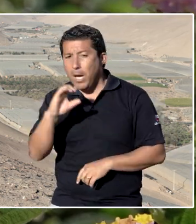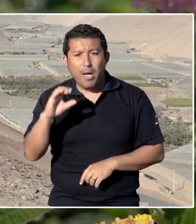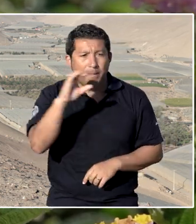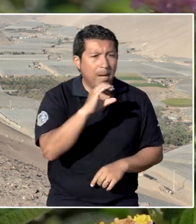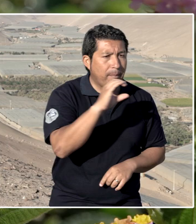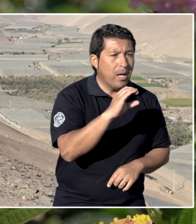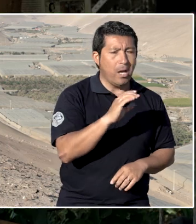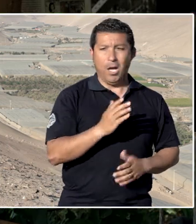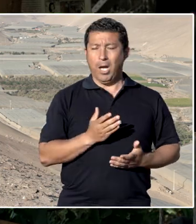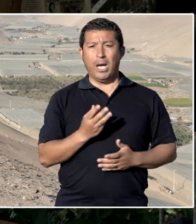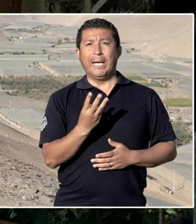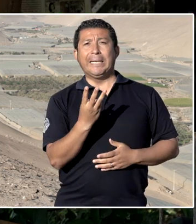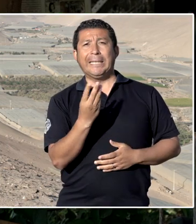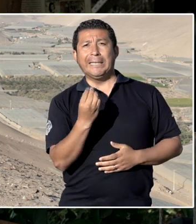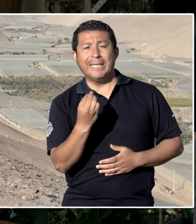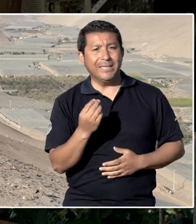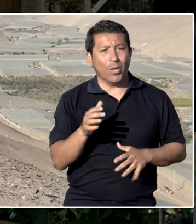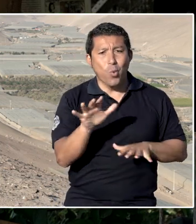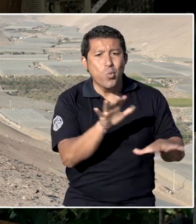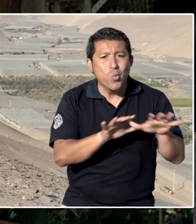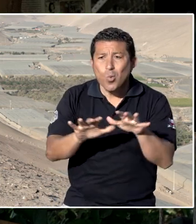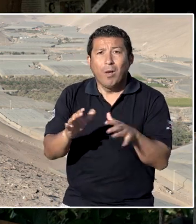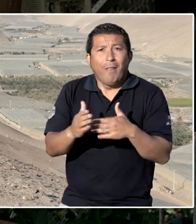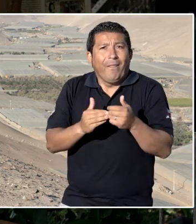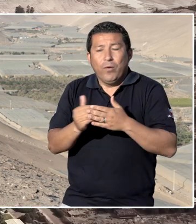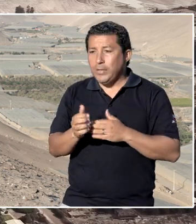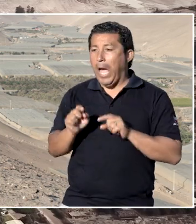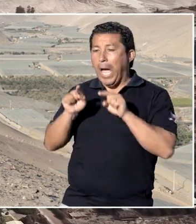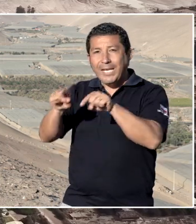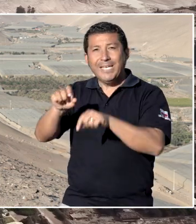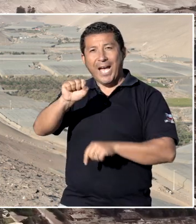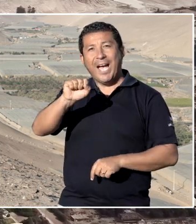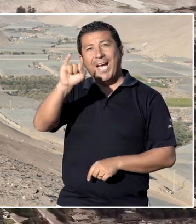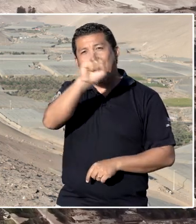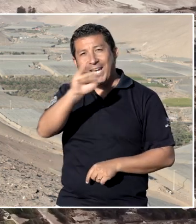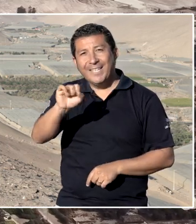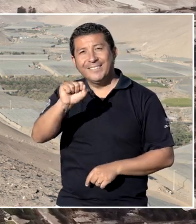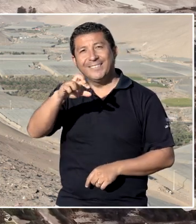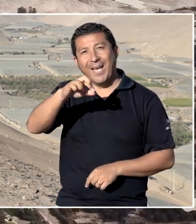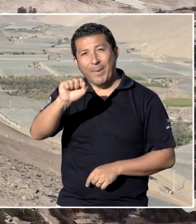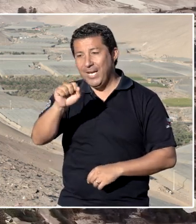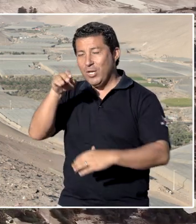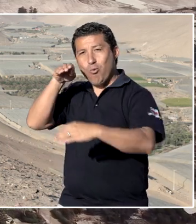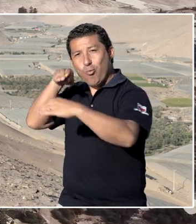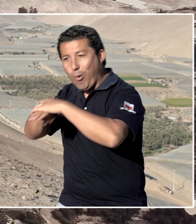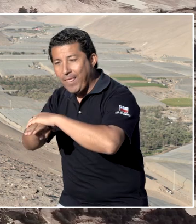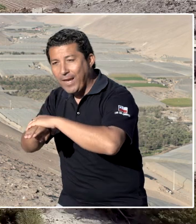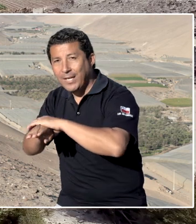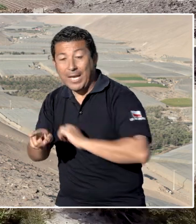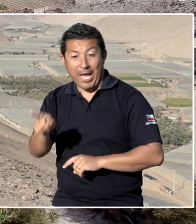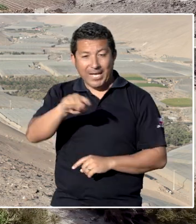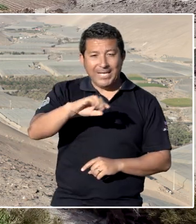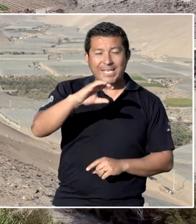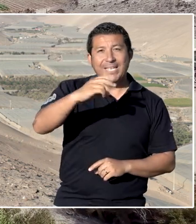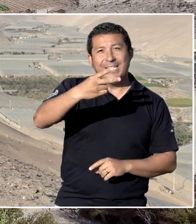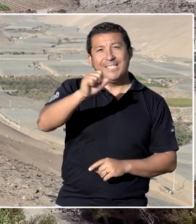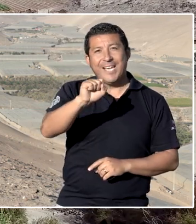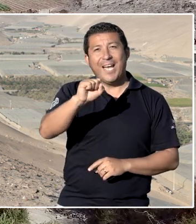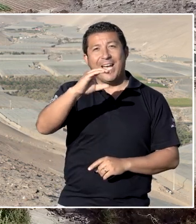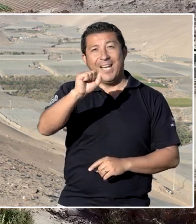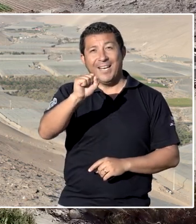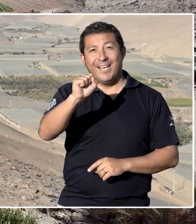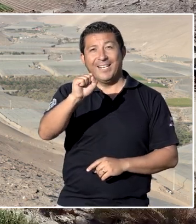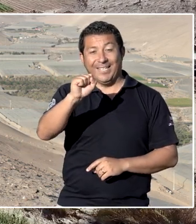disponer de 13 sitios para refugio en los valles de azapa chaca